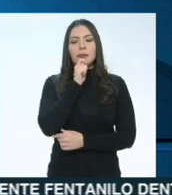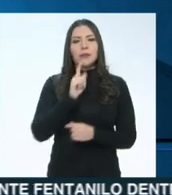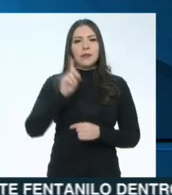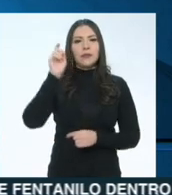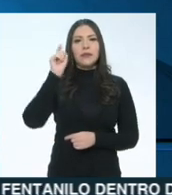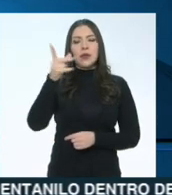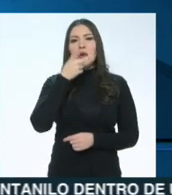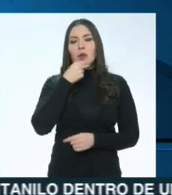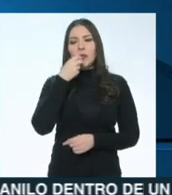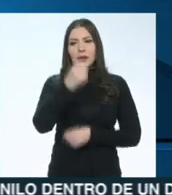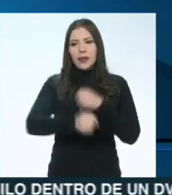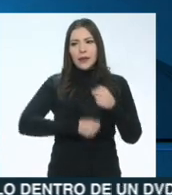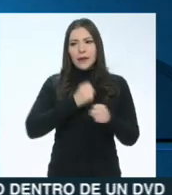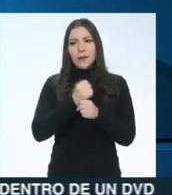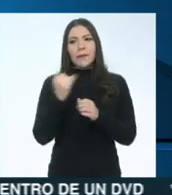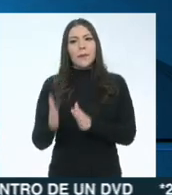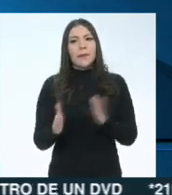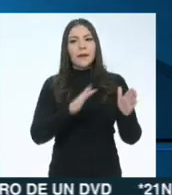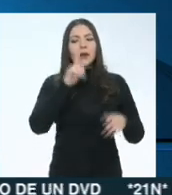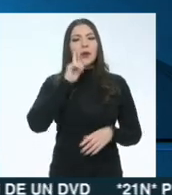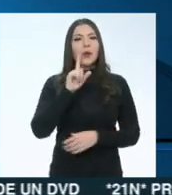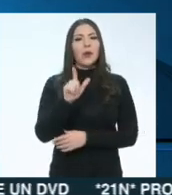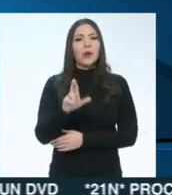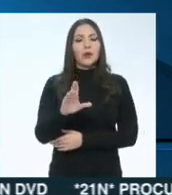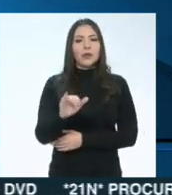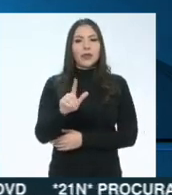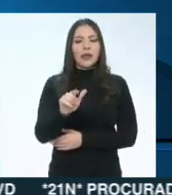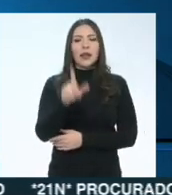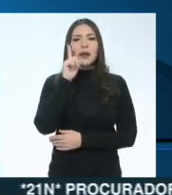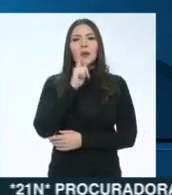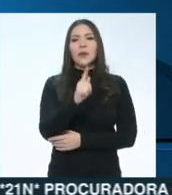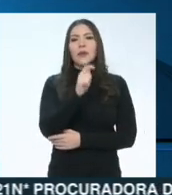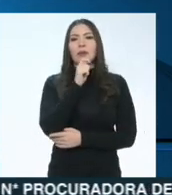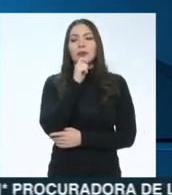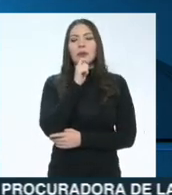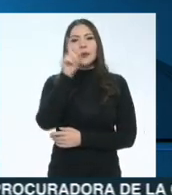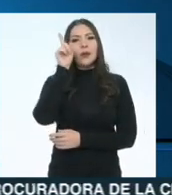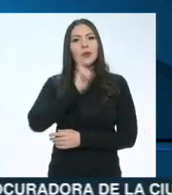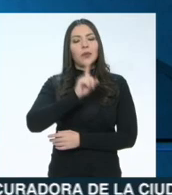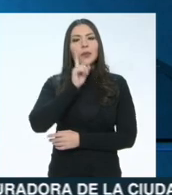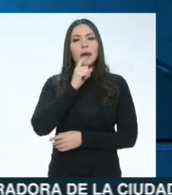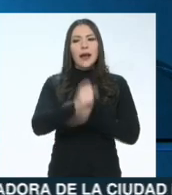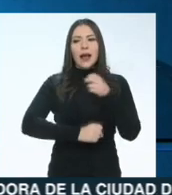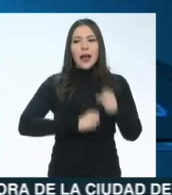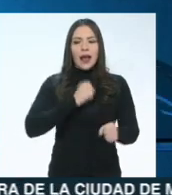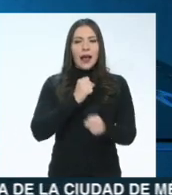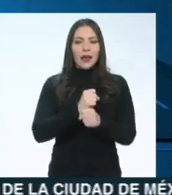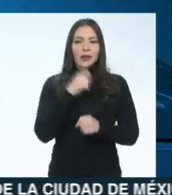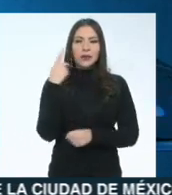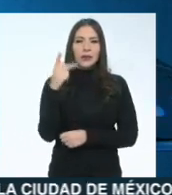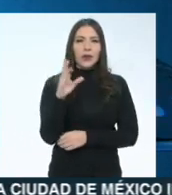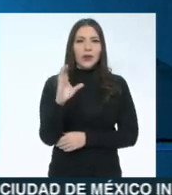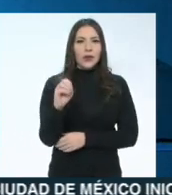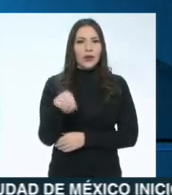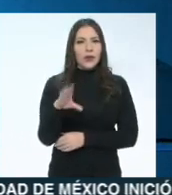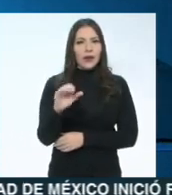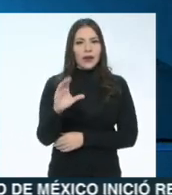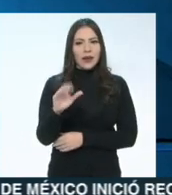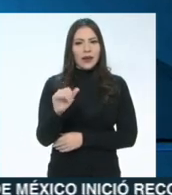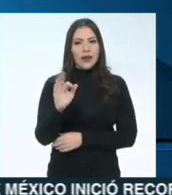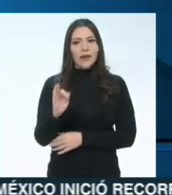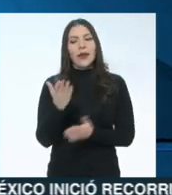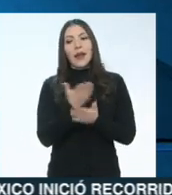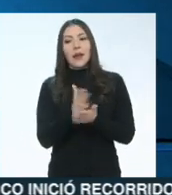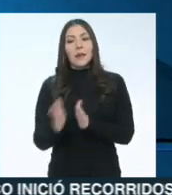por segundo año consecutivo, demostró ser la árbitro femenina del año de CONCACAF. Además, el remate de